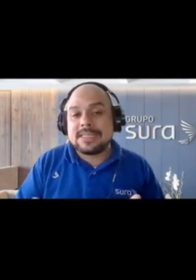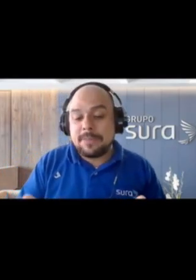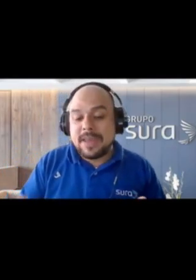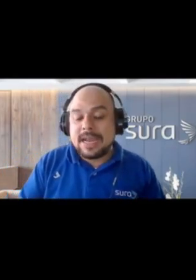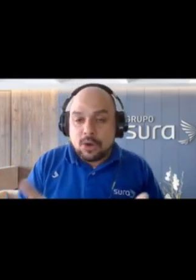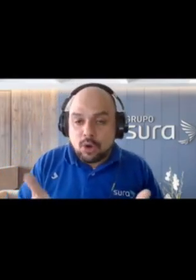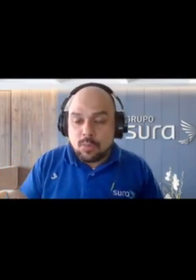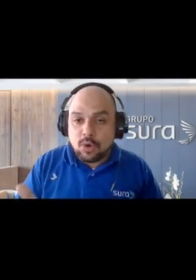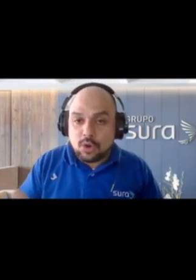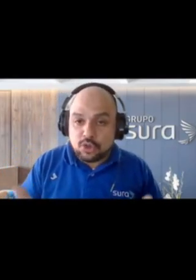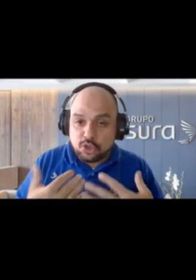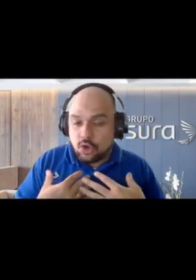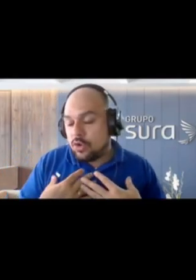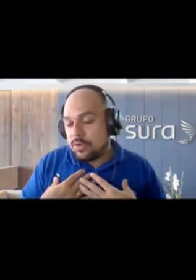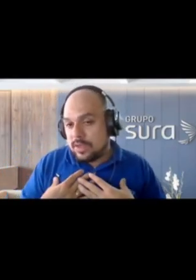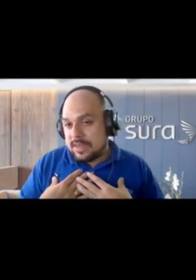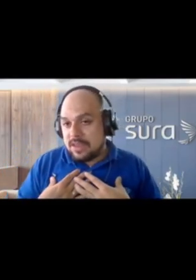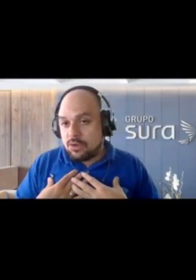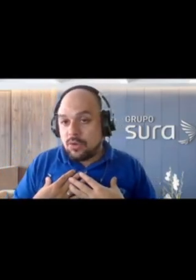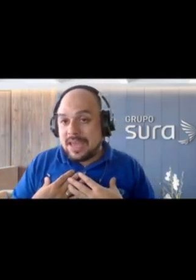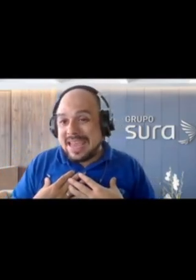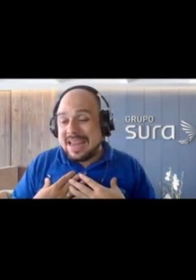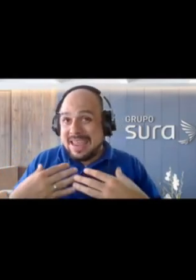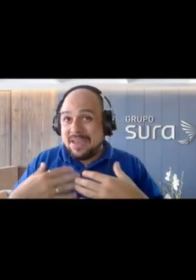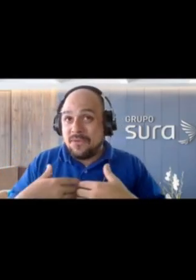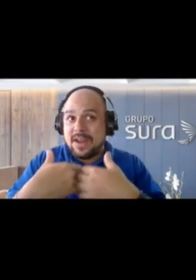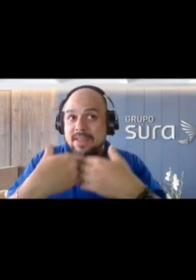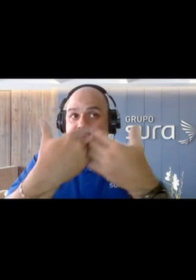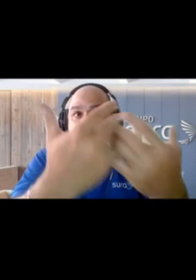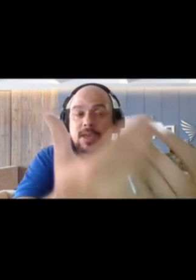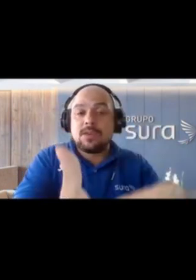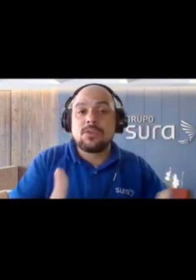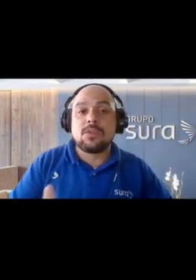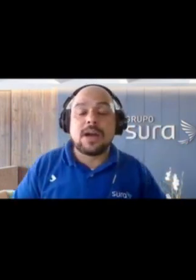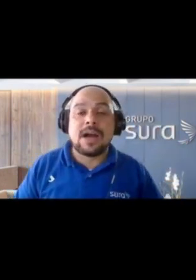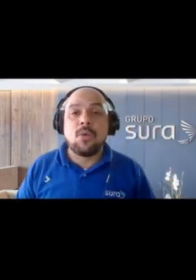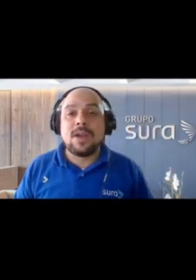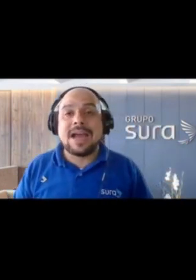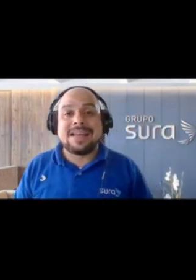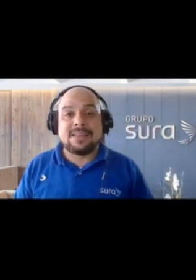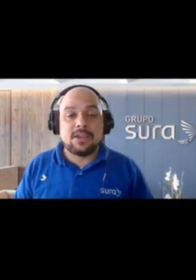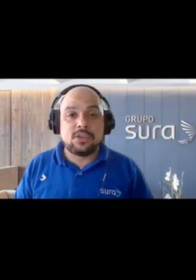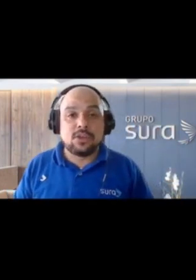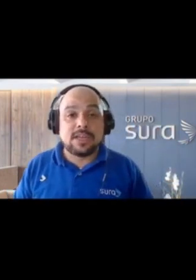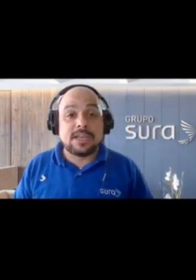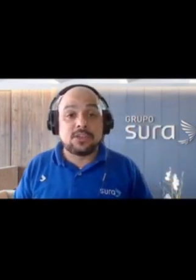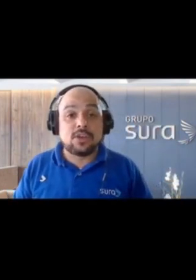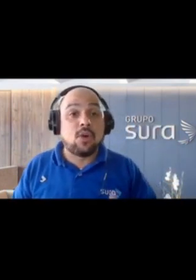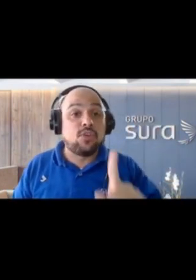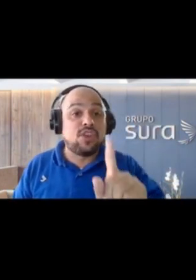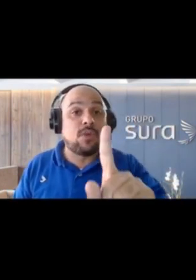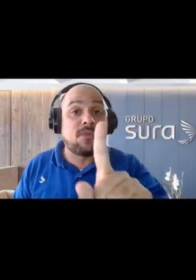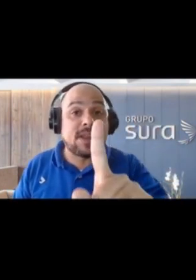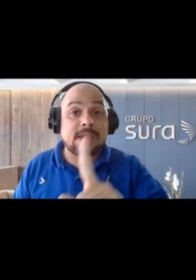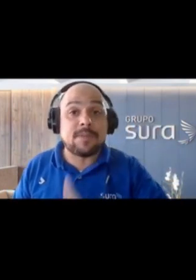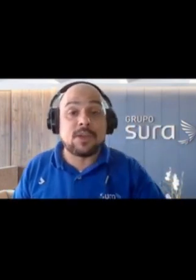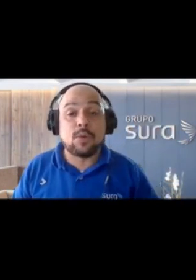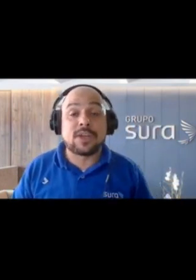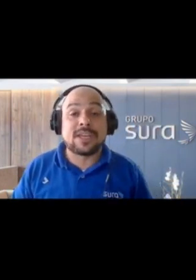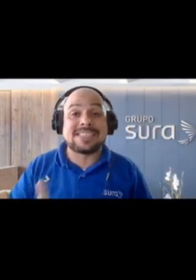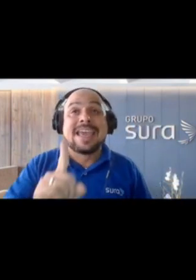tiempo, y es que, venga, como yo, dentro del enfrentamiento a una atención de lesionado,